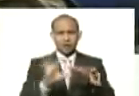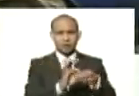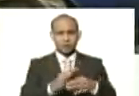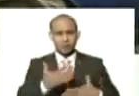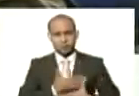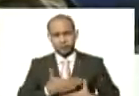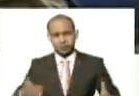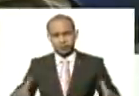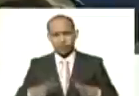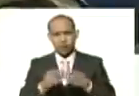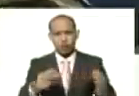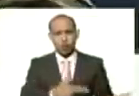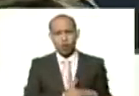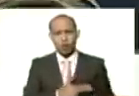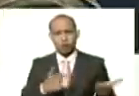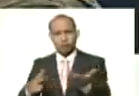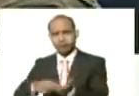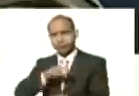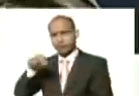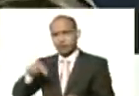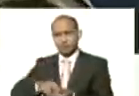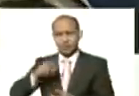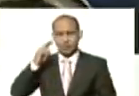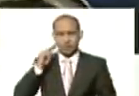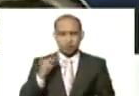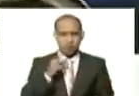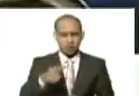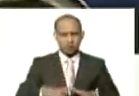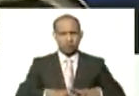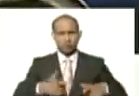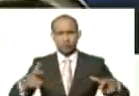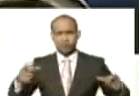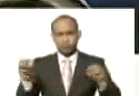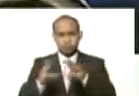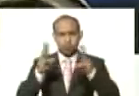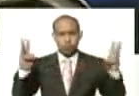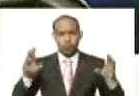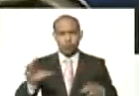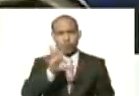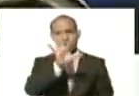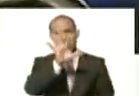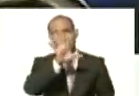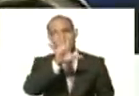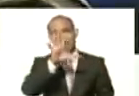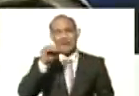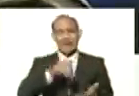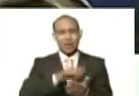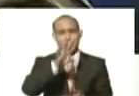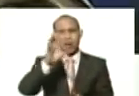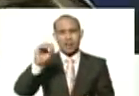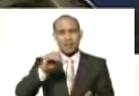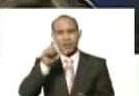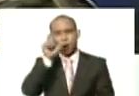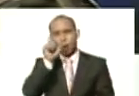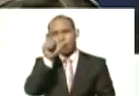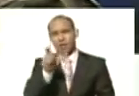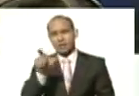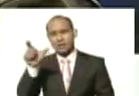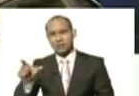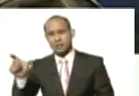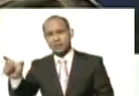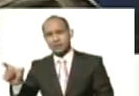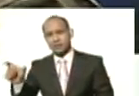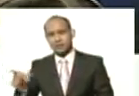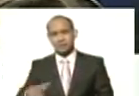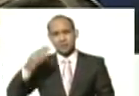operacional de todas las Fuerzas Armadas en una magnitud impresionante. Más de 540 mil hombres y mujeres empleados de